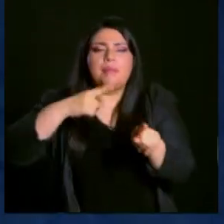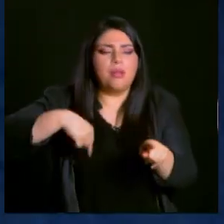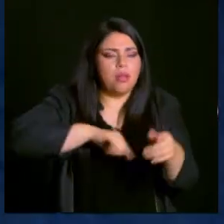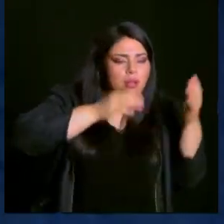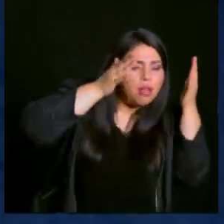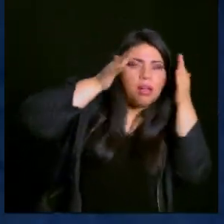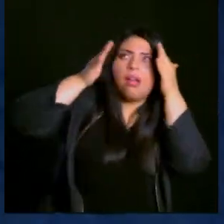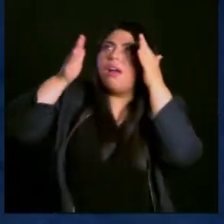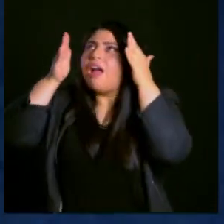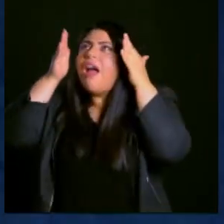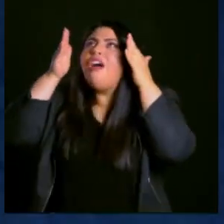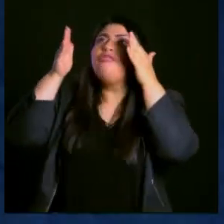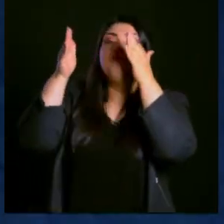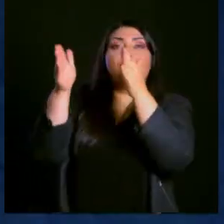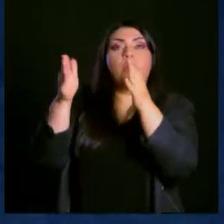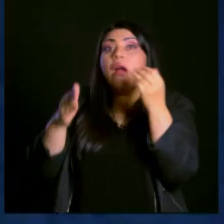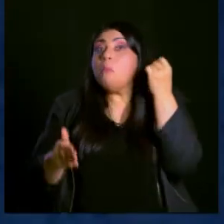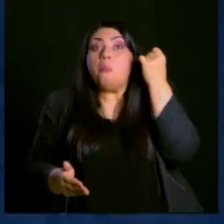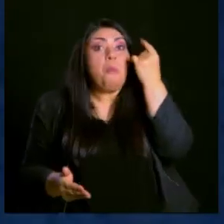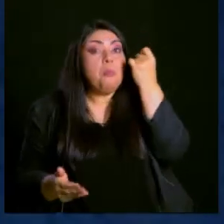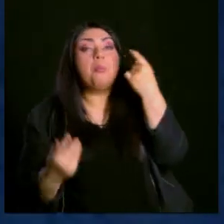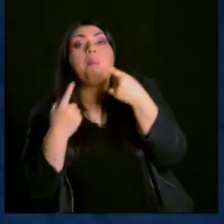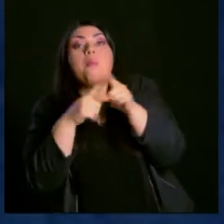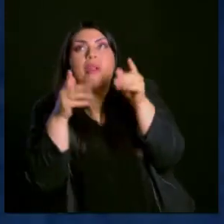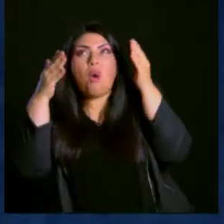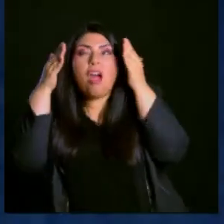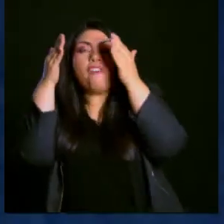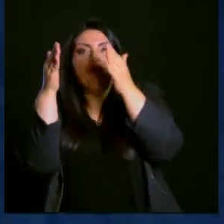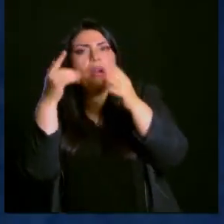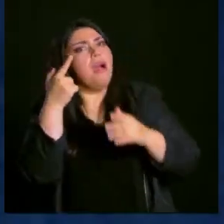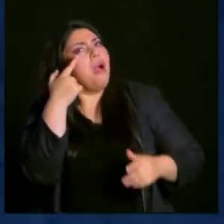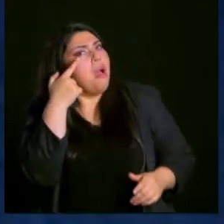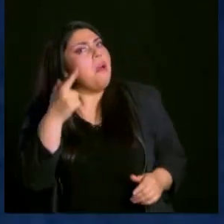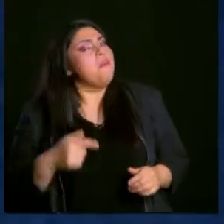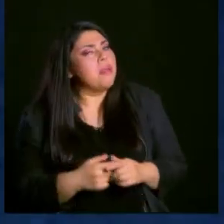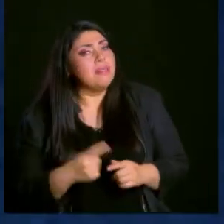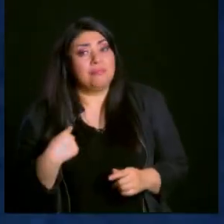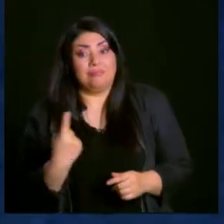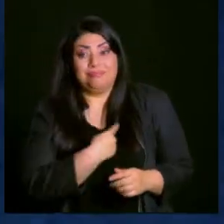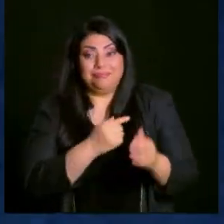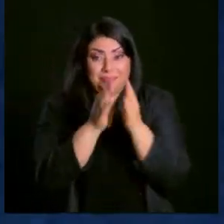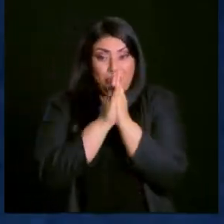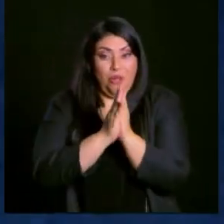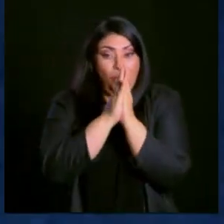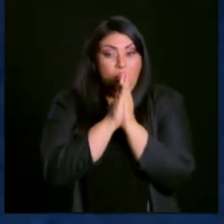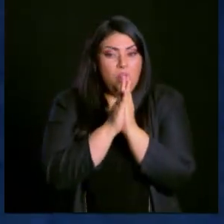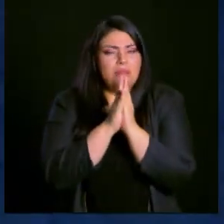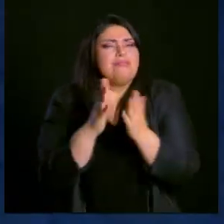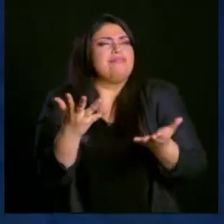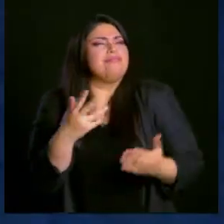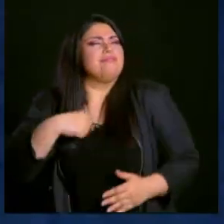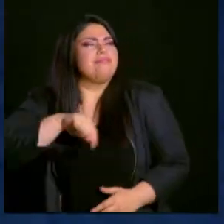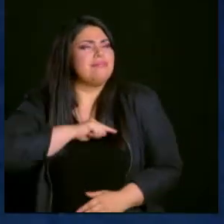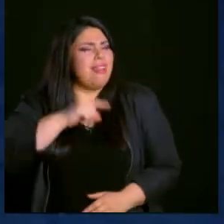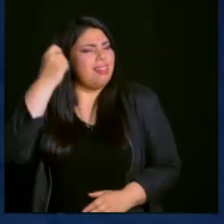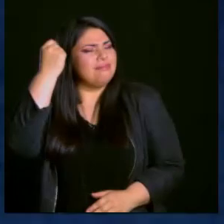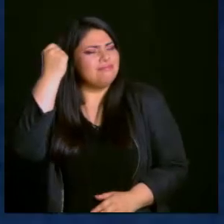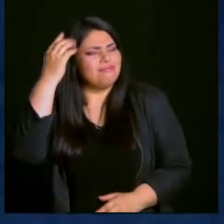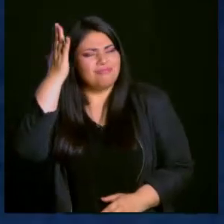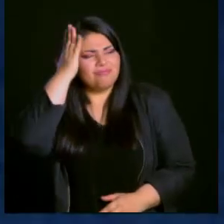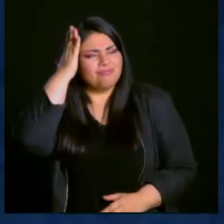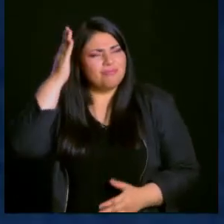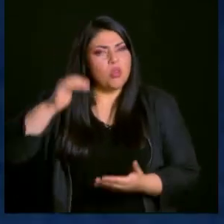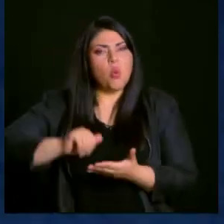algo concreto aunque no lo entendamos Mira esto Qué interesante cuando estamos orando en lenguas nuestro entendimiento nuestra alma